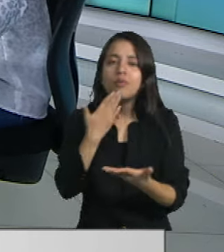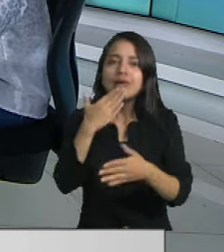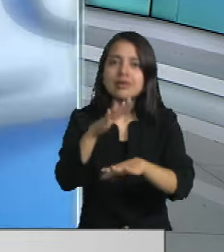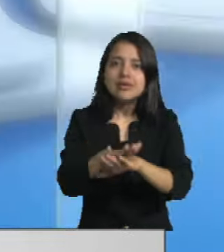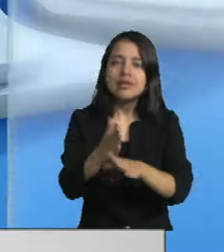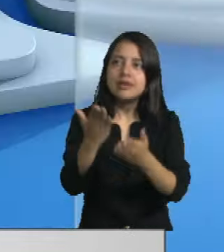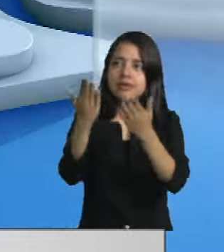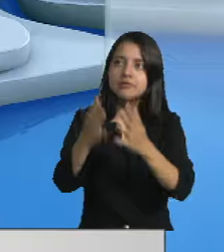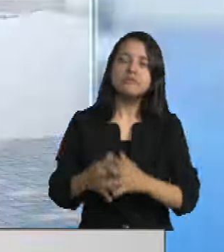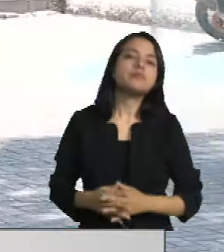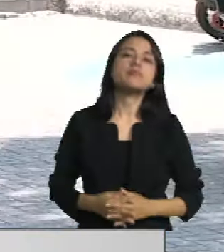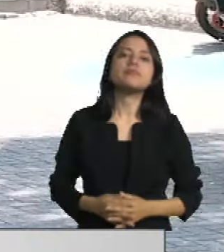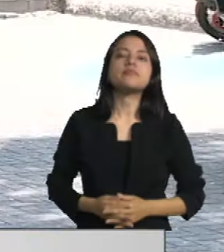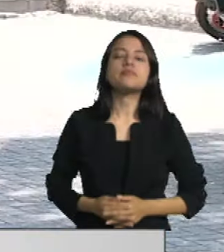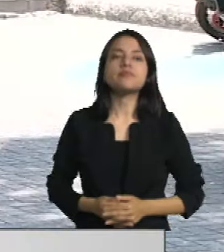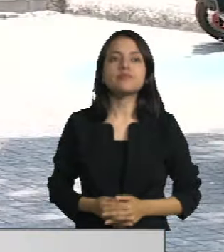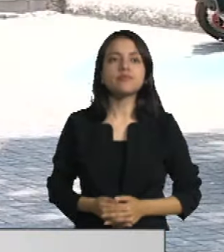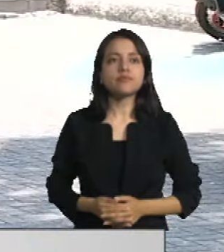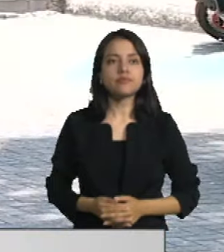tardes.